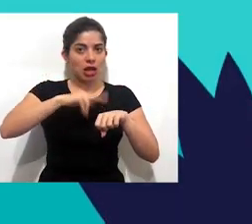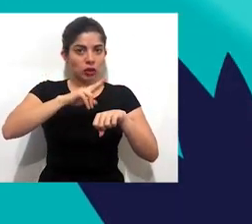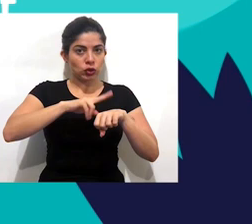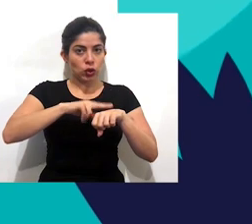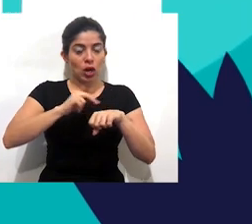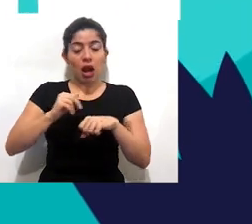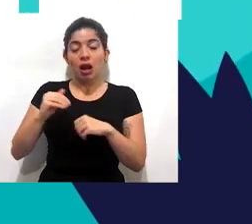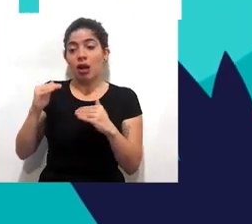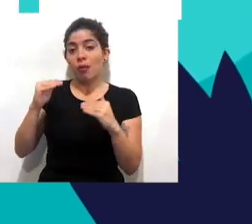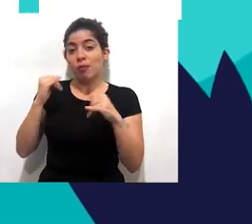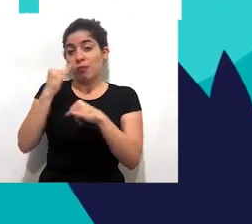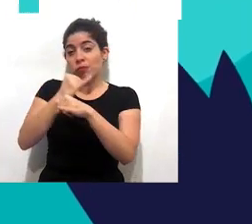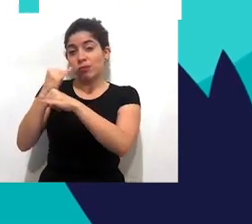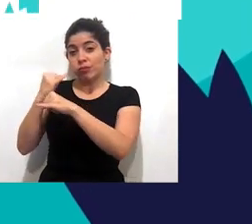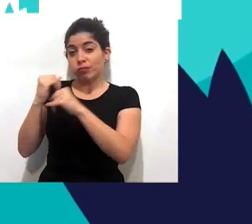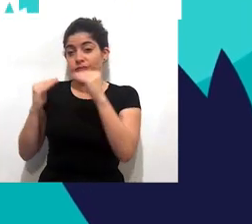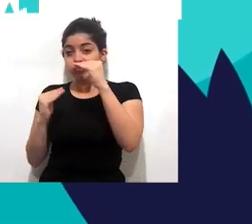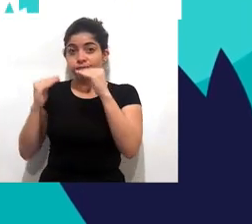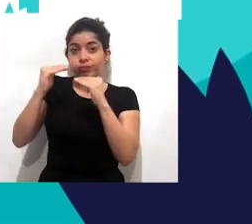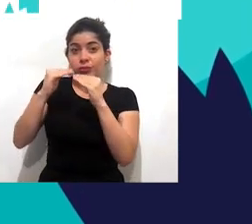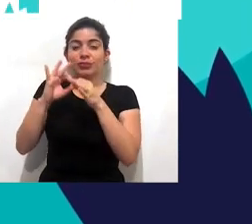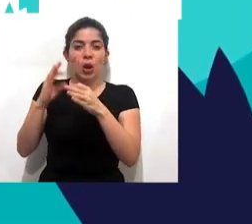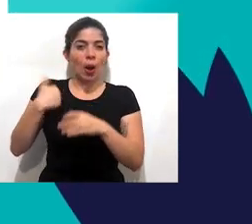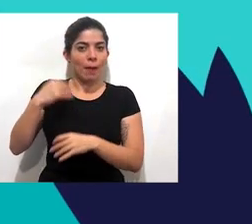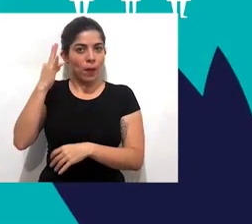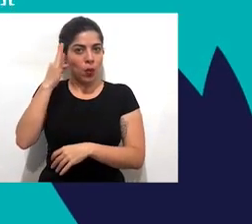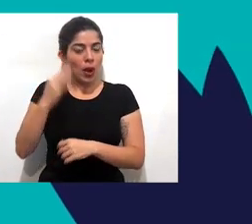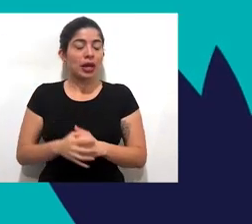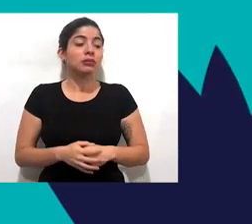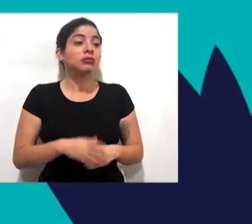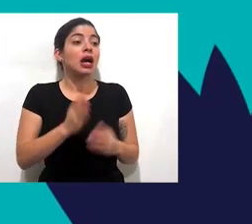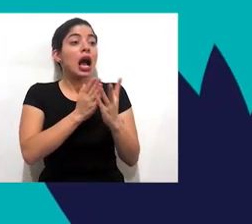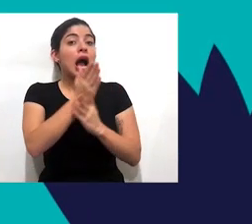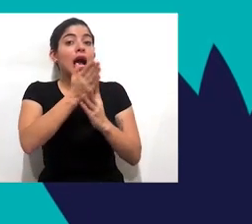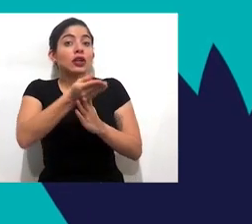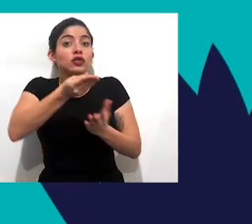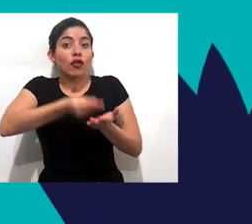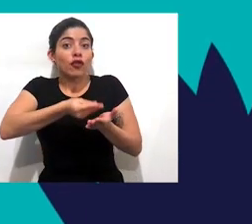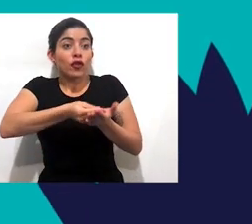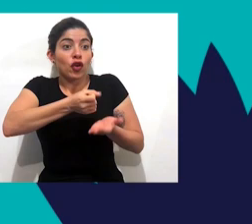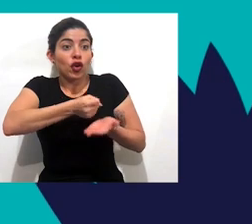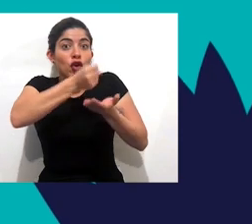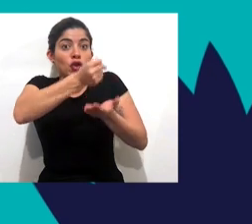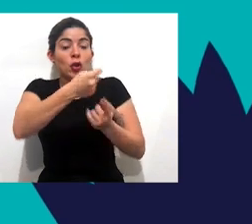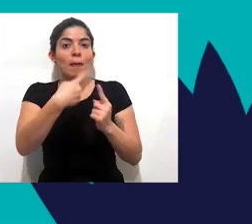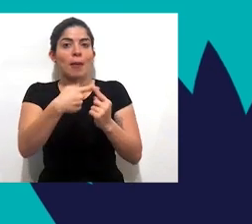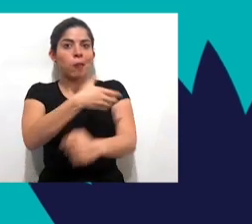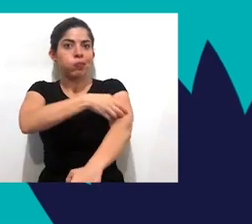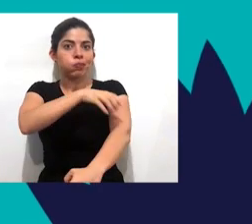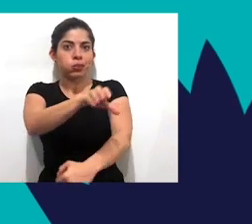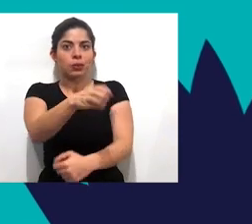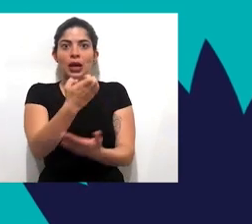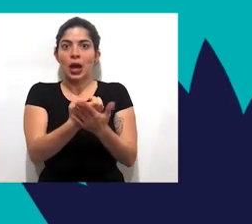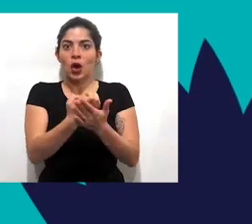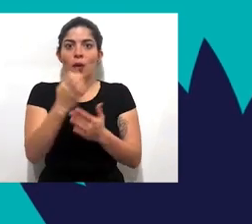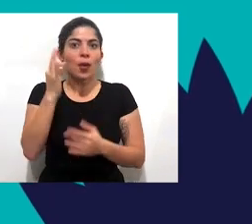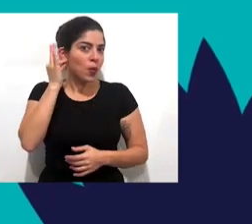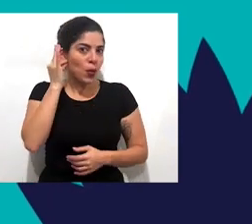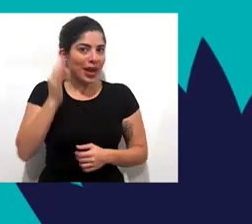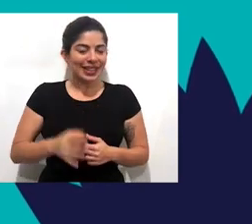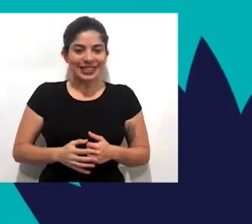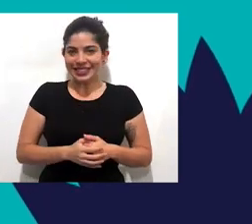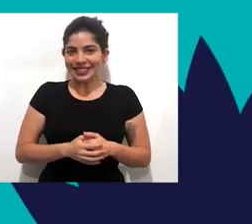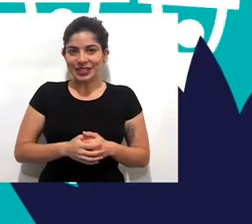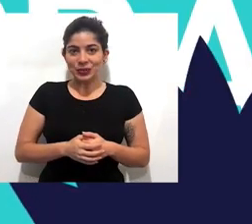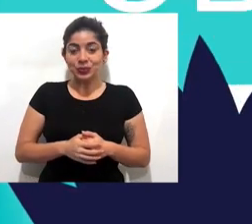nacional, reducir las brechas institucionales de género, fortalecer el acceso a financiamiento y el empoderamiento económico